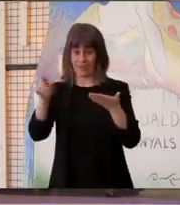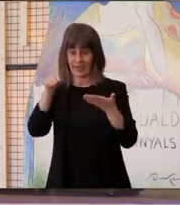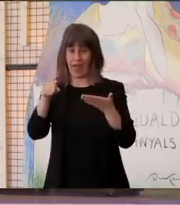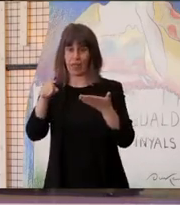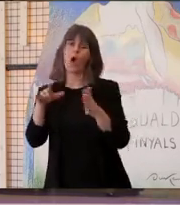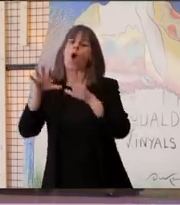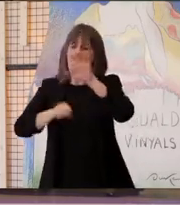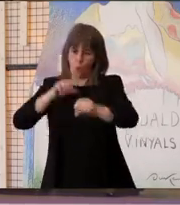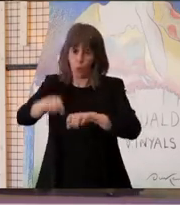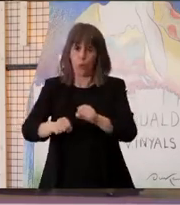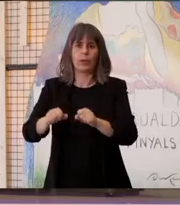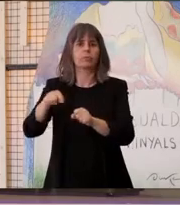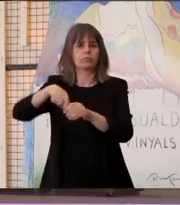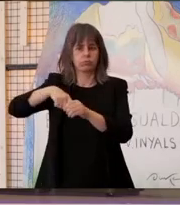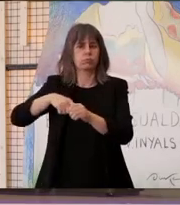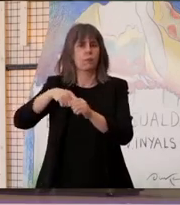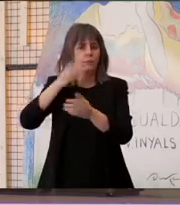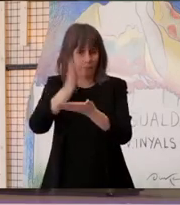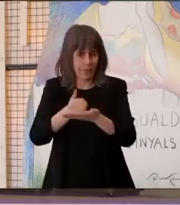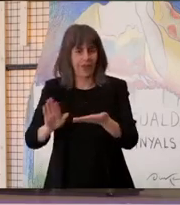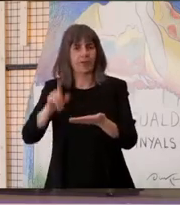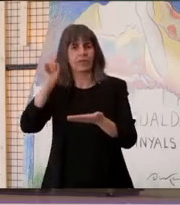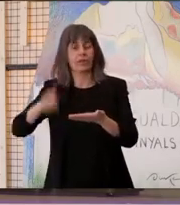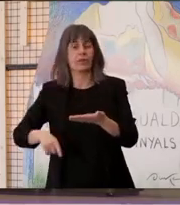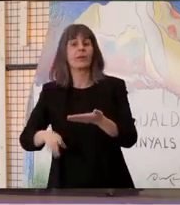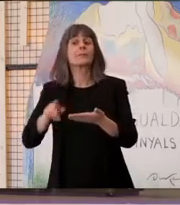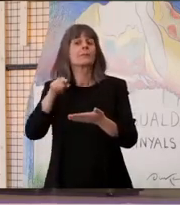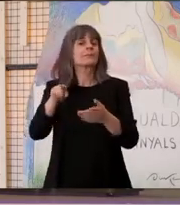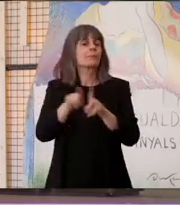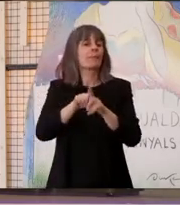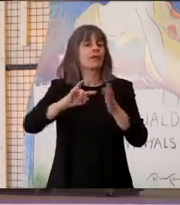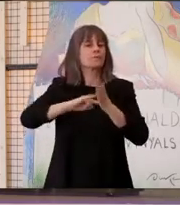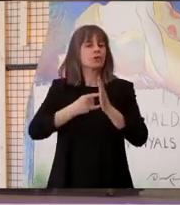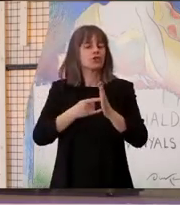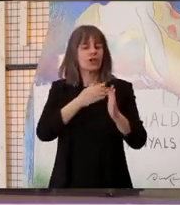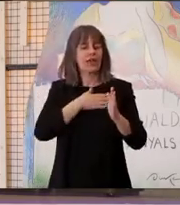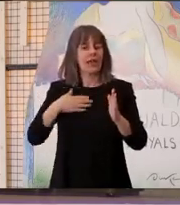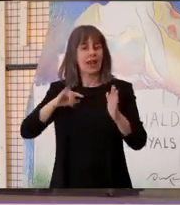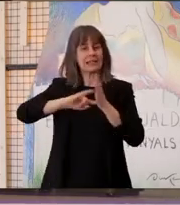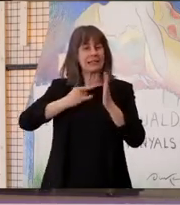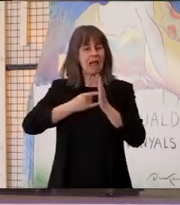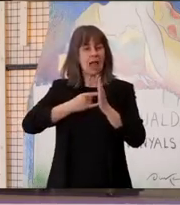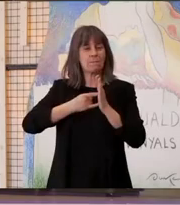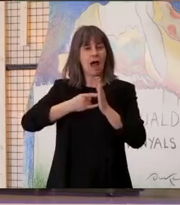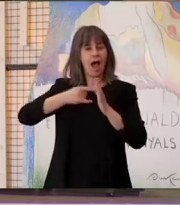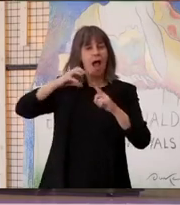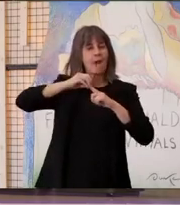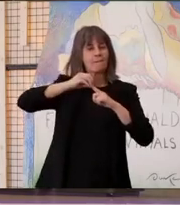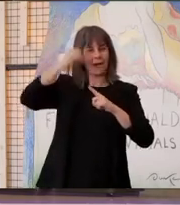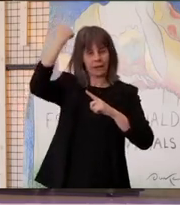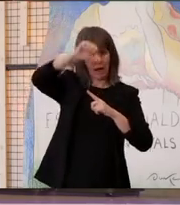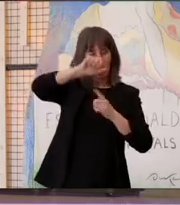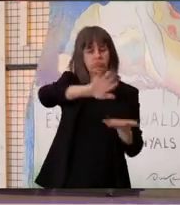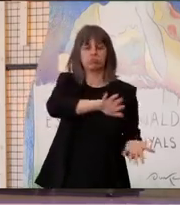es un proyecto que quiere transformar el sistema patriarcal Por lo tanto quiere